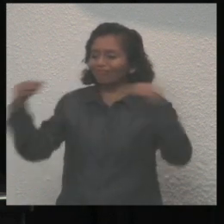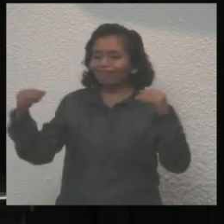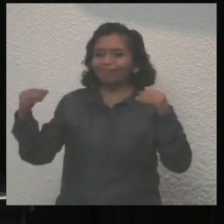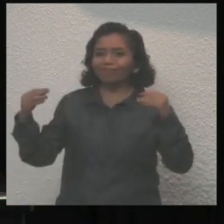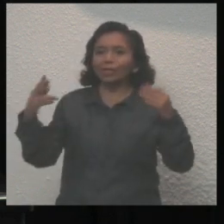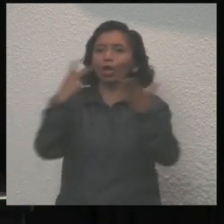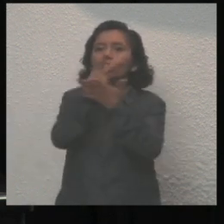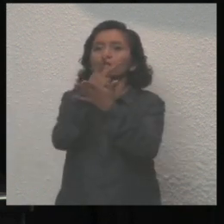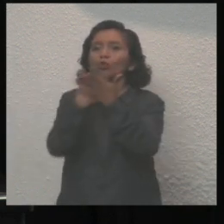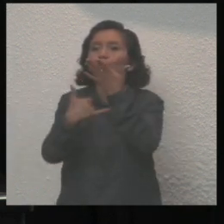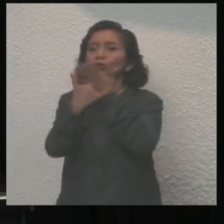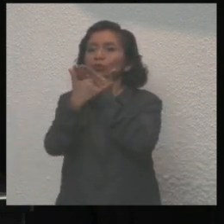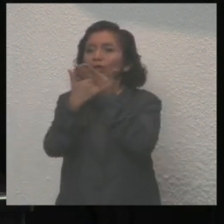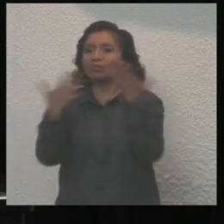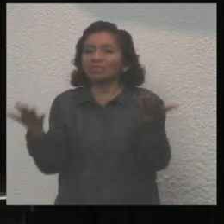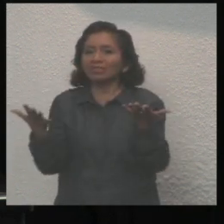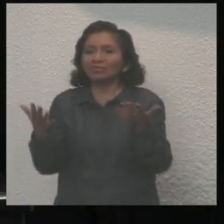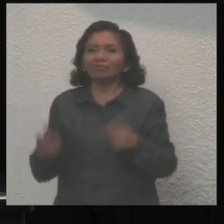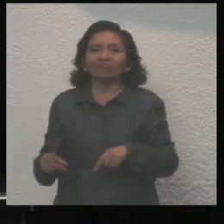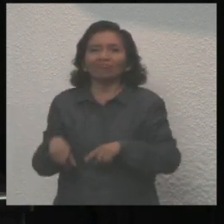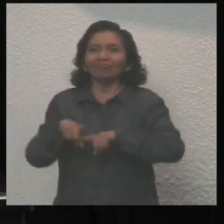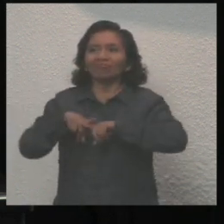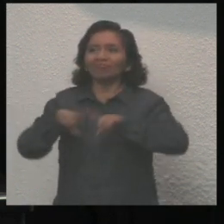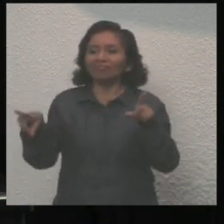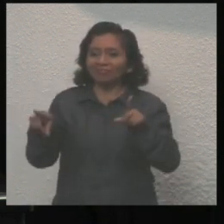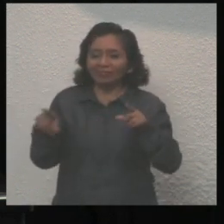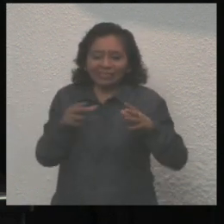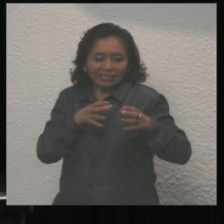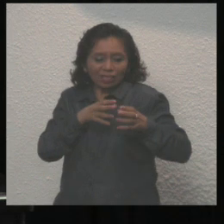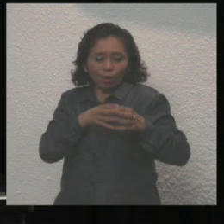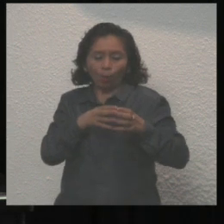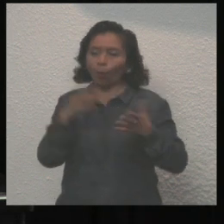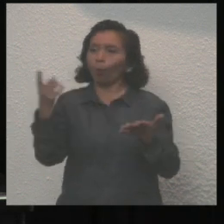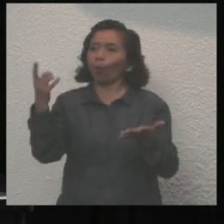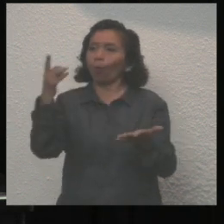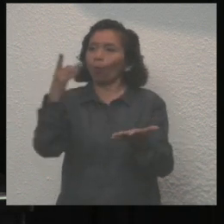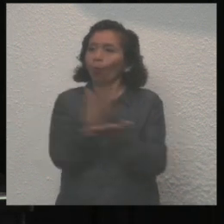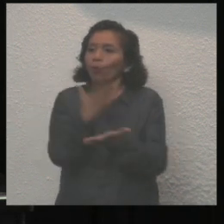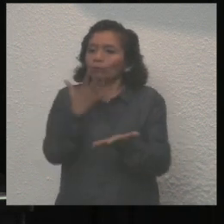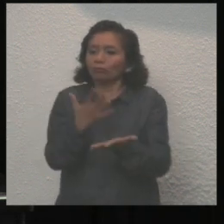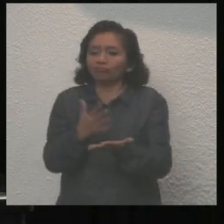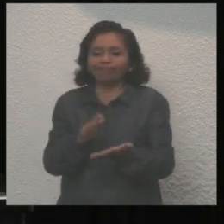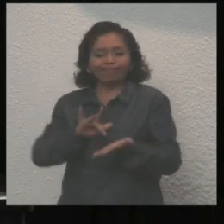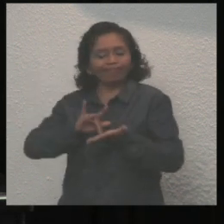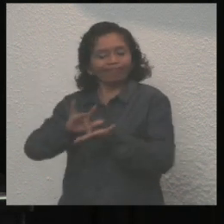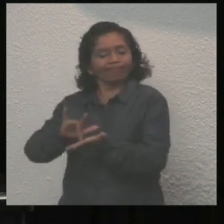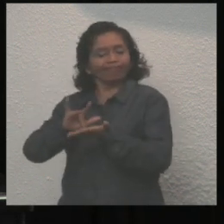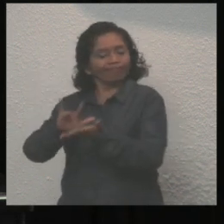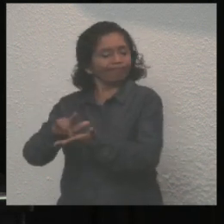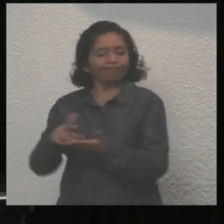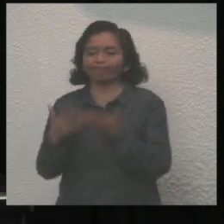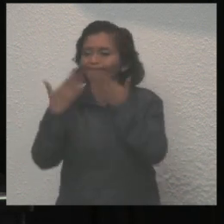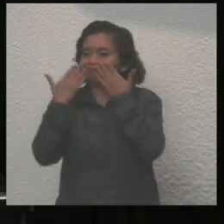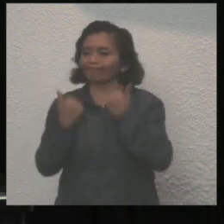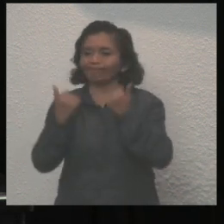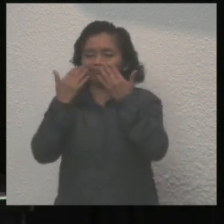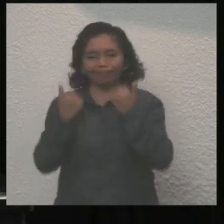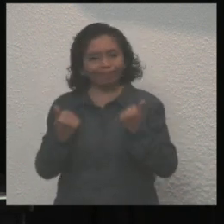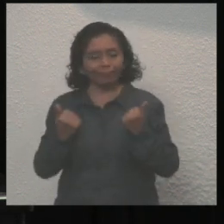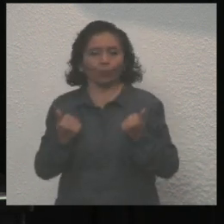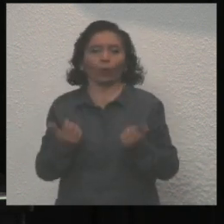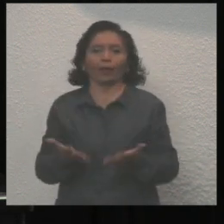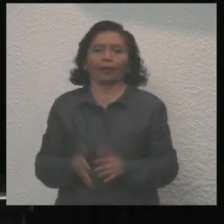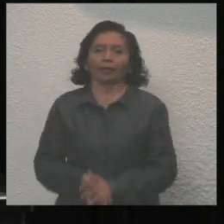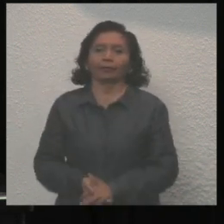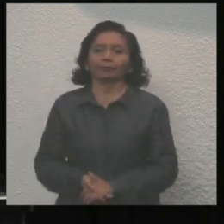de asistencia resultan ser dispositivos aislados que poco o nada aportan para generar procesos de autosuficiencia